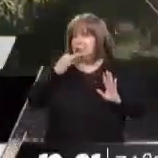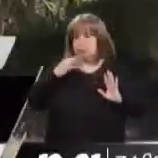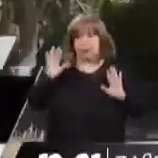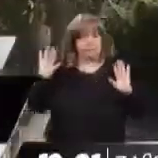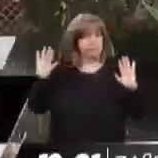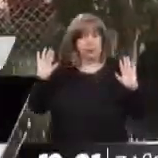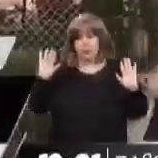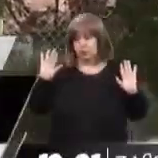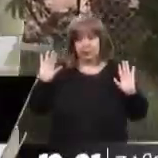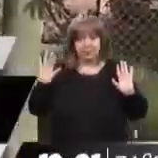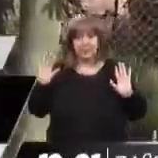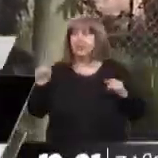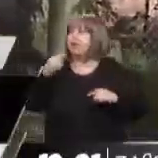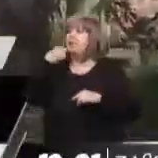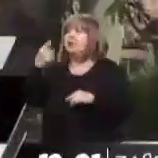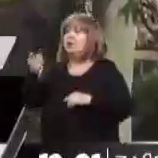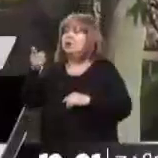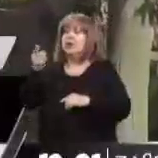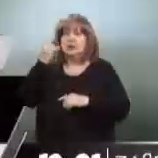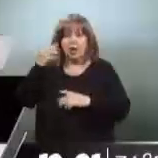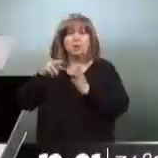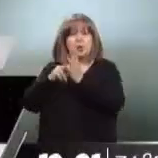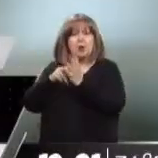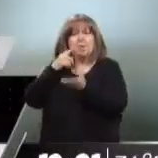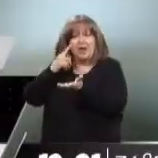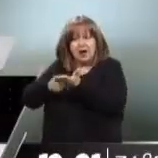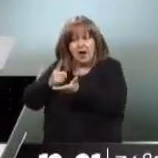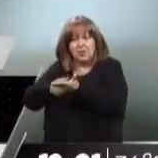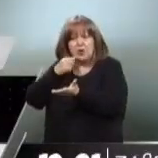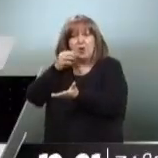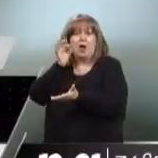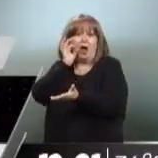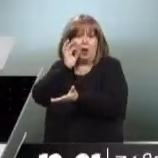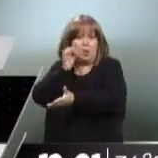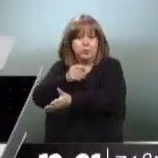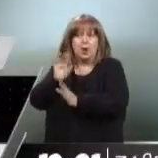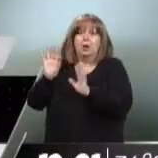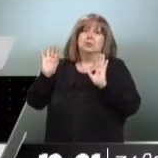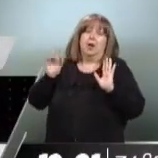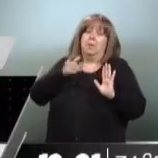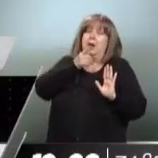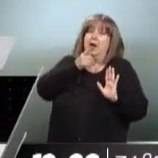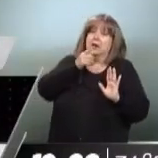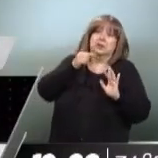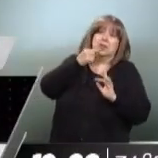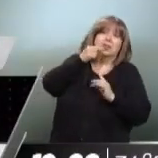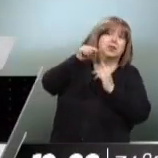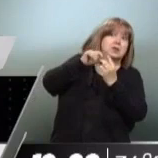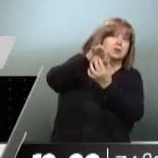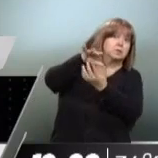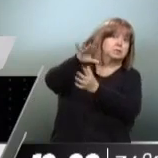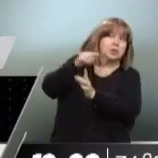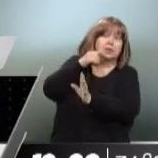la menor idea, no sé. También decían que tenía problemas con drogas, ¿vos sabés algo? Sí, algo decían. También escuché que tenía problemas con